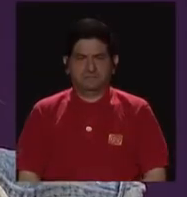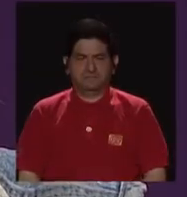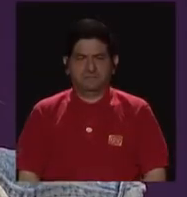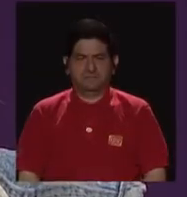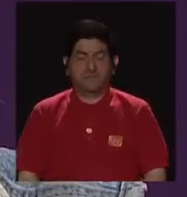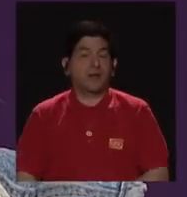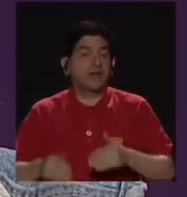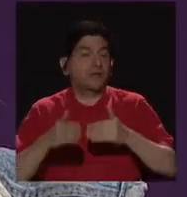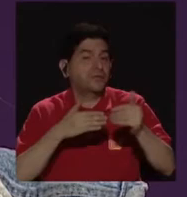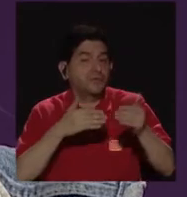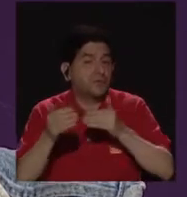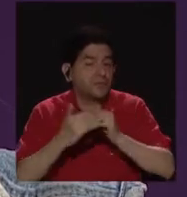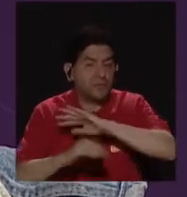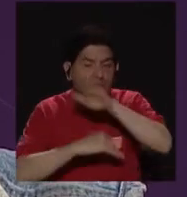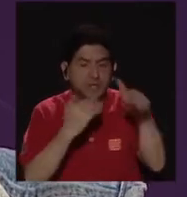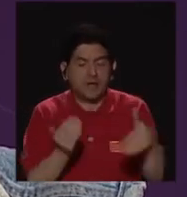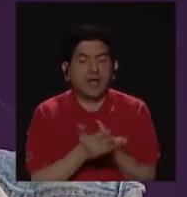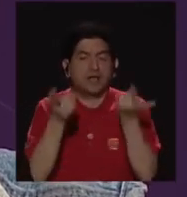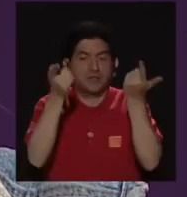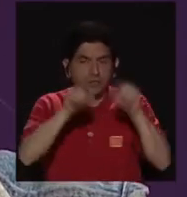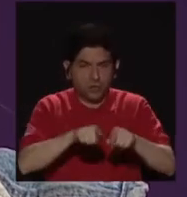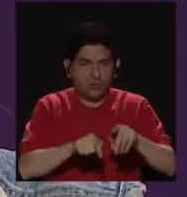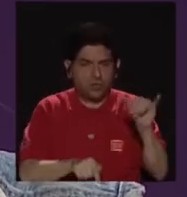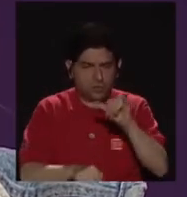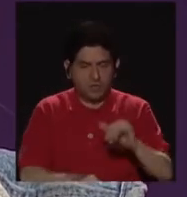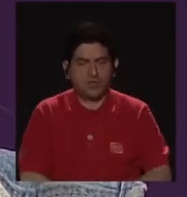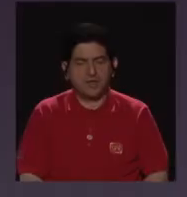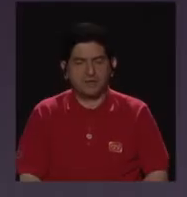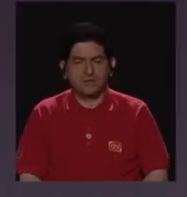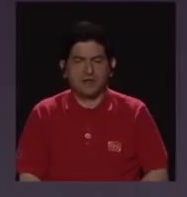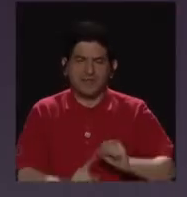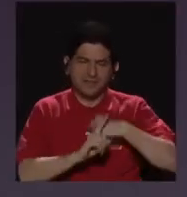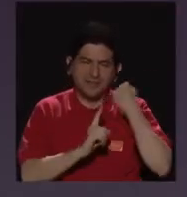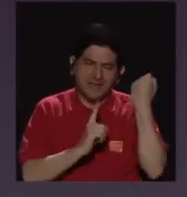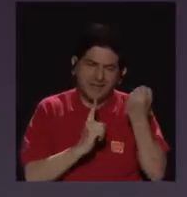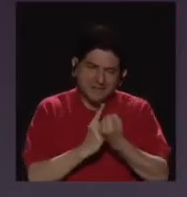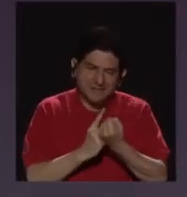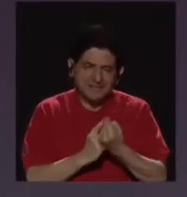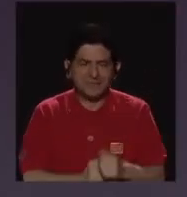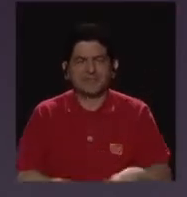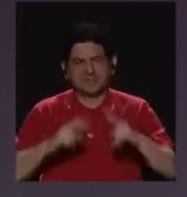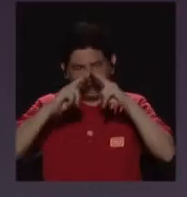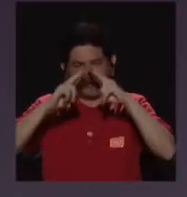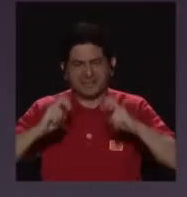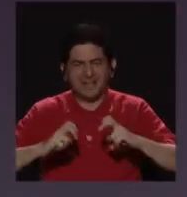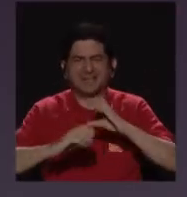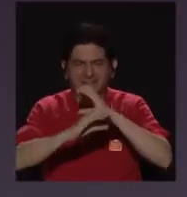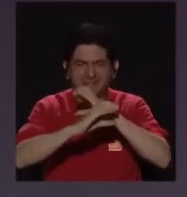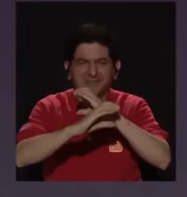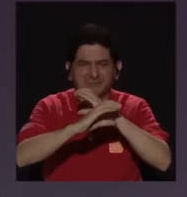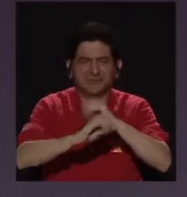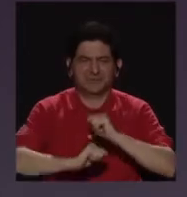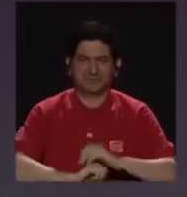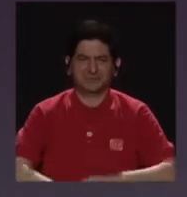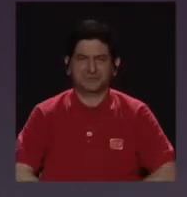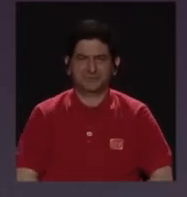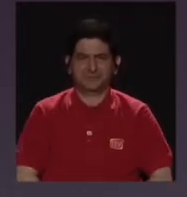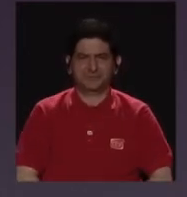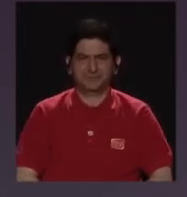pese a todo lo que sucede de verdad que también esos tendría hay que analizar con mucho cuidado